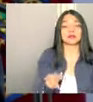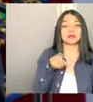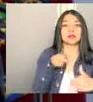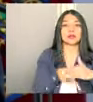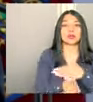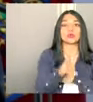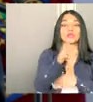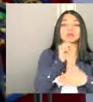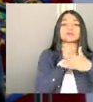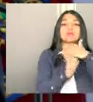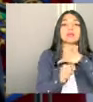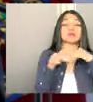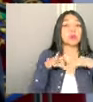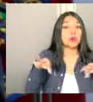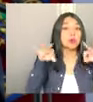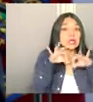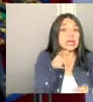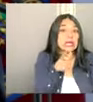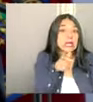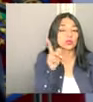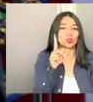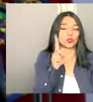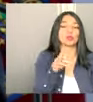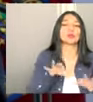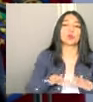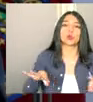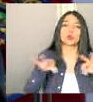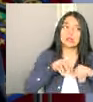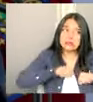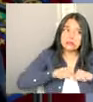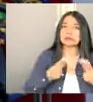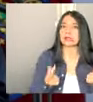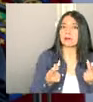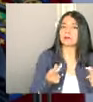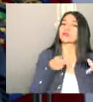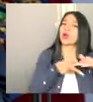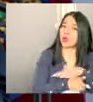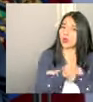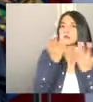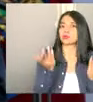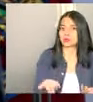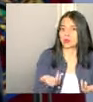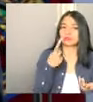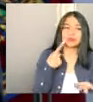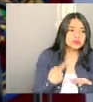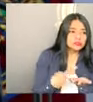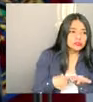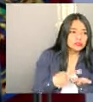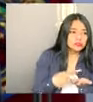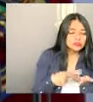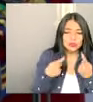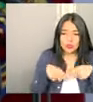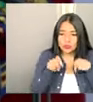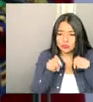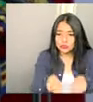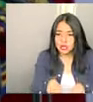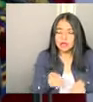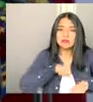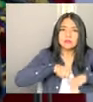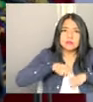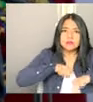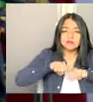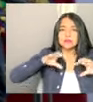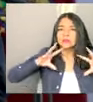metro no es lo importante es la operación comercial completa del metro. Y cuando uno analiza el contrato y analiza el cronograma del